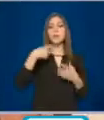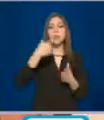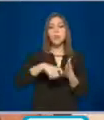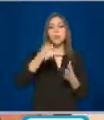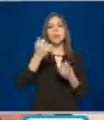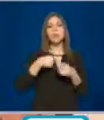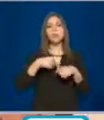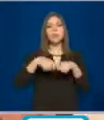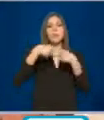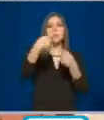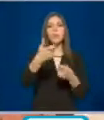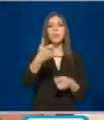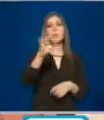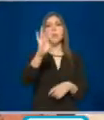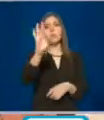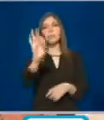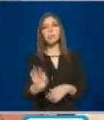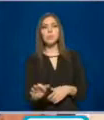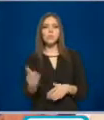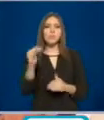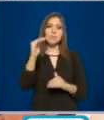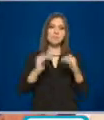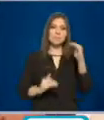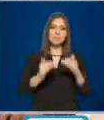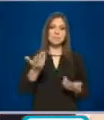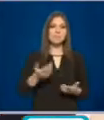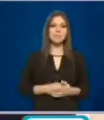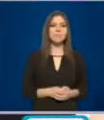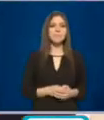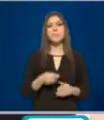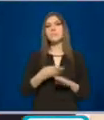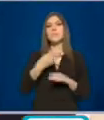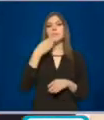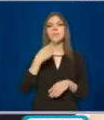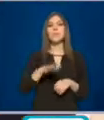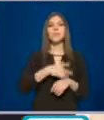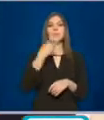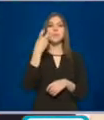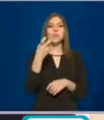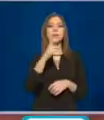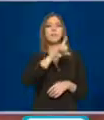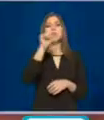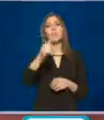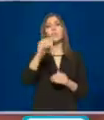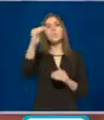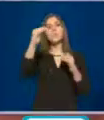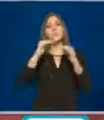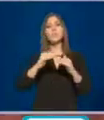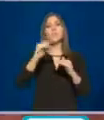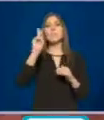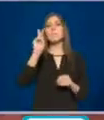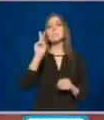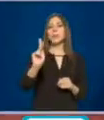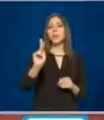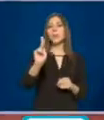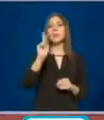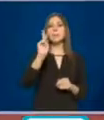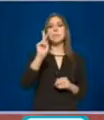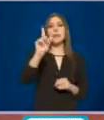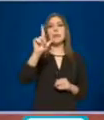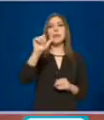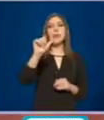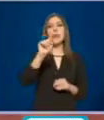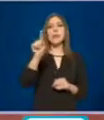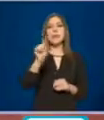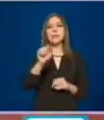te doy a ti Exacto. un 40. Exacto. Eso está muy bien. Entonces, después nos vamos con la P de Plaza, que Plaza tiene que ir relacionada con